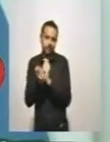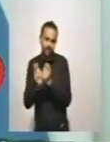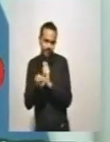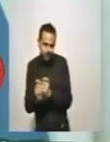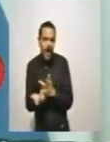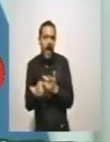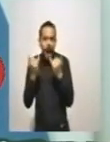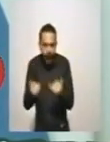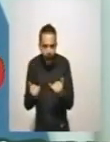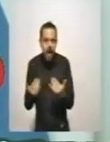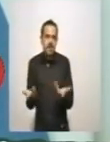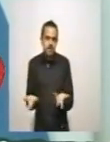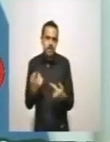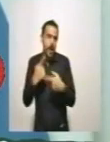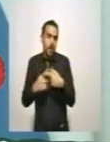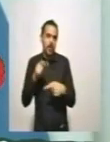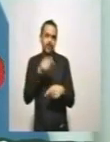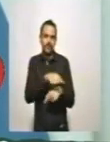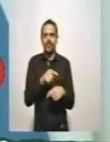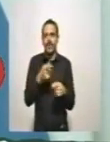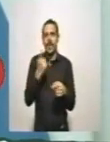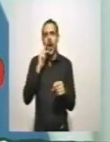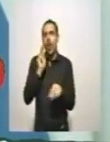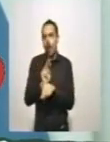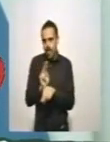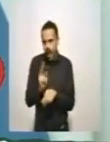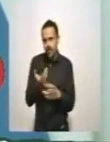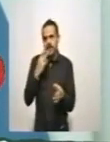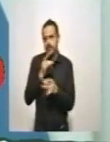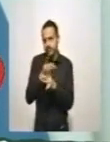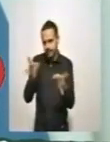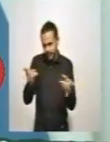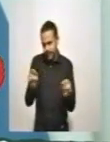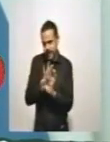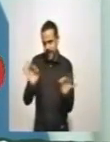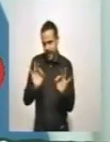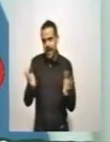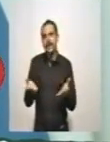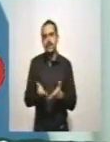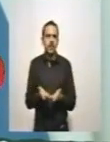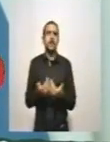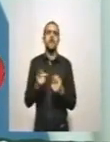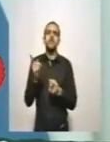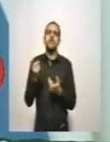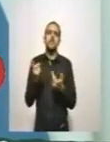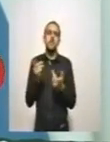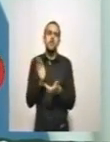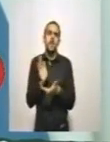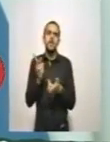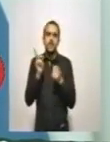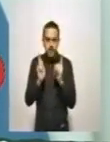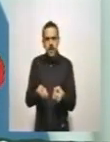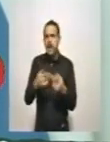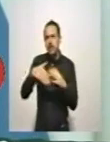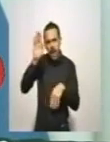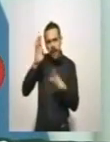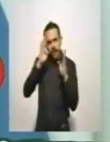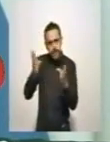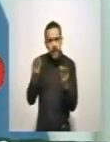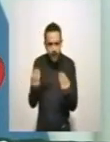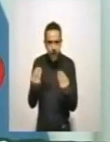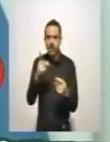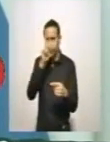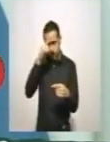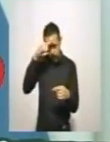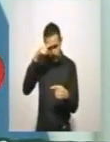mucho hincapié en todo lo que tiene que ser la puesta en funcionamiento de los hospitales para atender